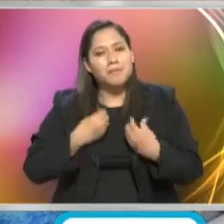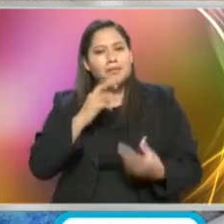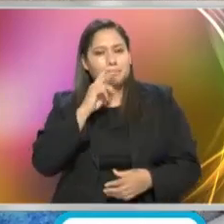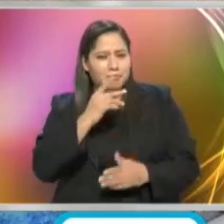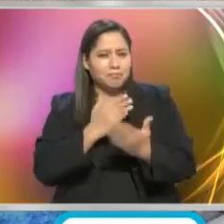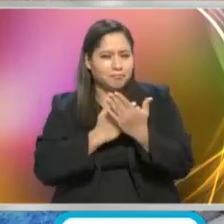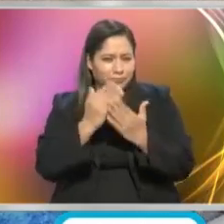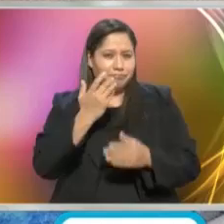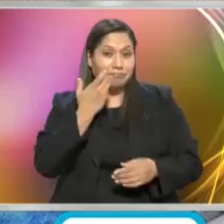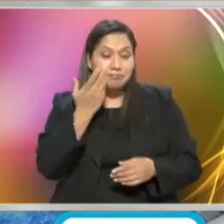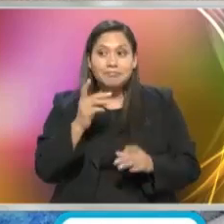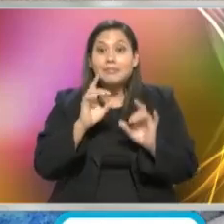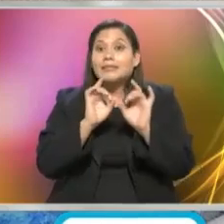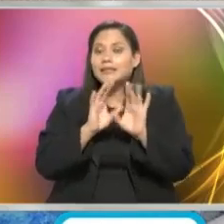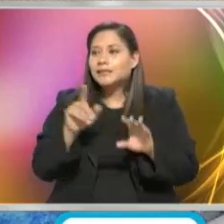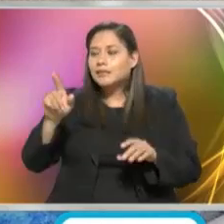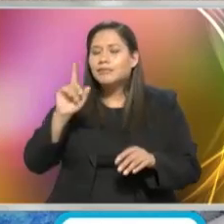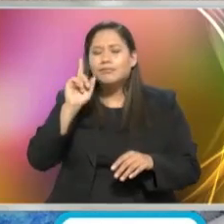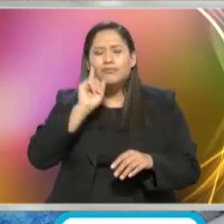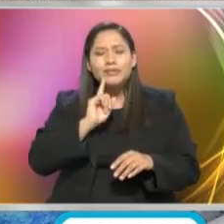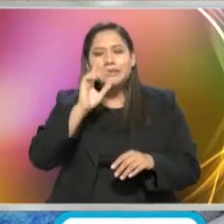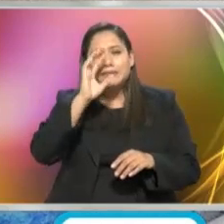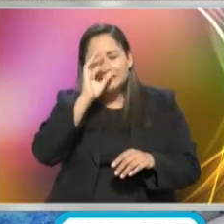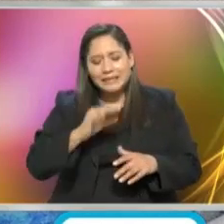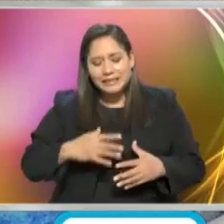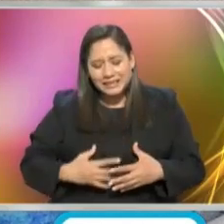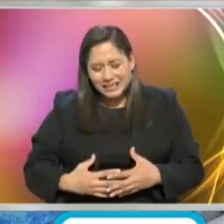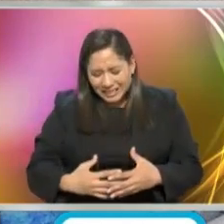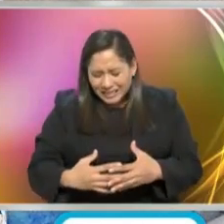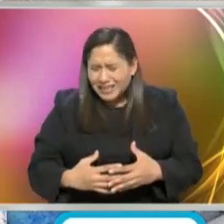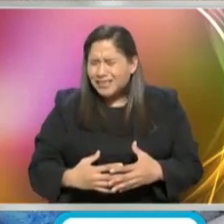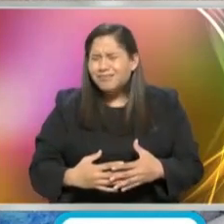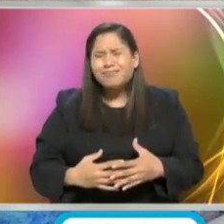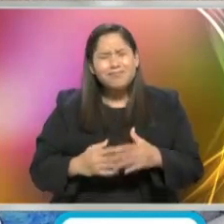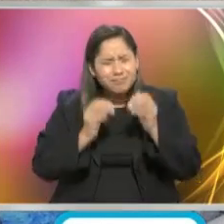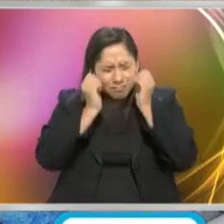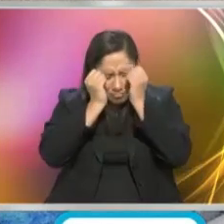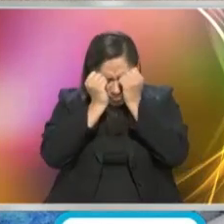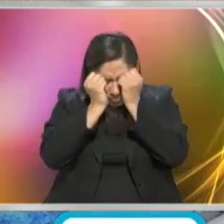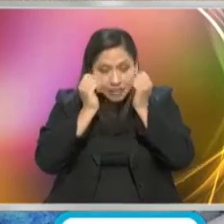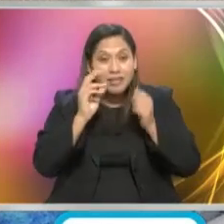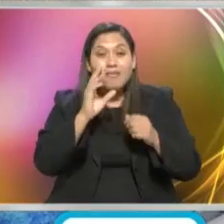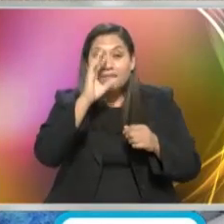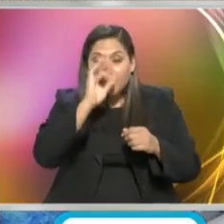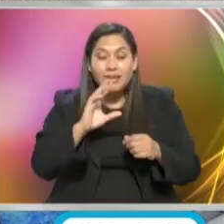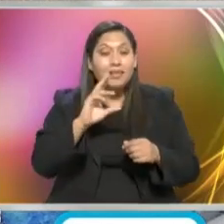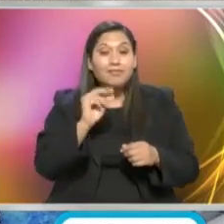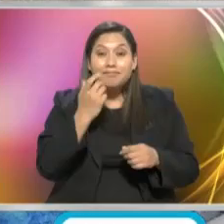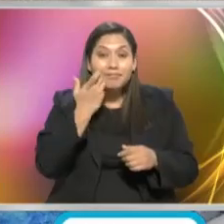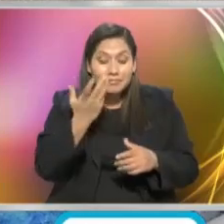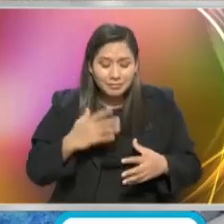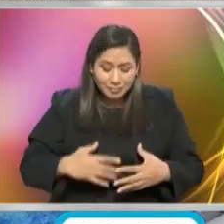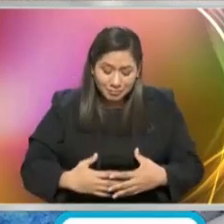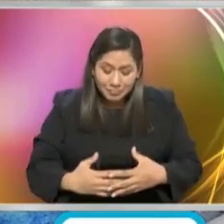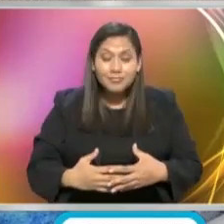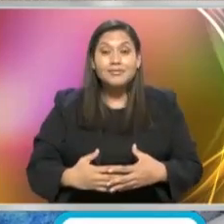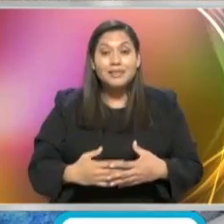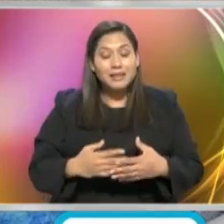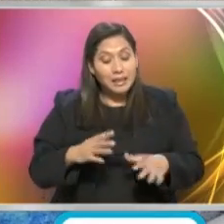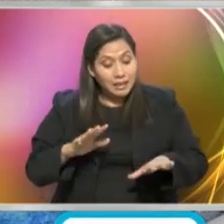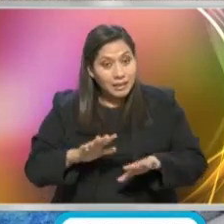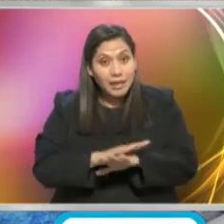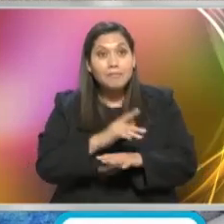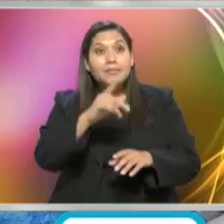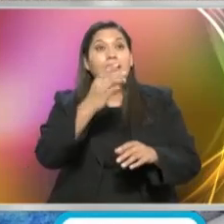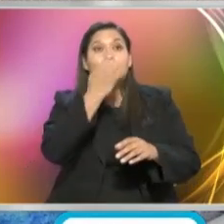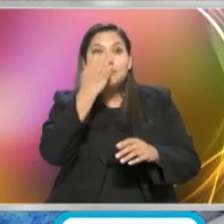¿no? Y entonces de repente cuando se da esta situación de un embarazo no planificado, de un embarazo adolescente, pues de repente estos cambios, estos proyectos